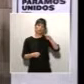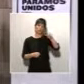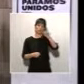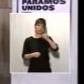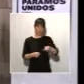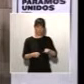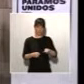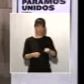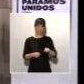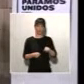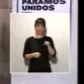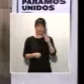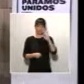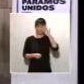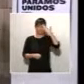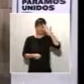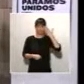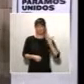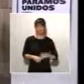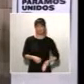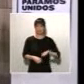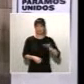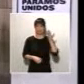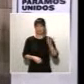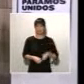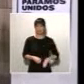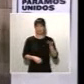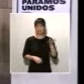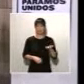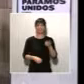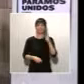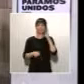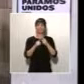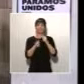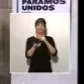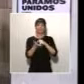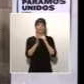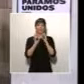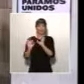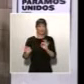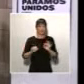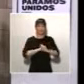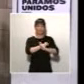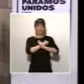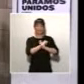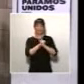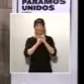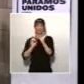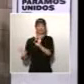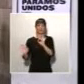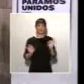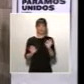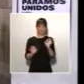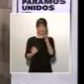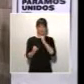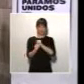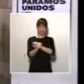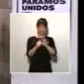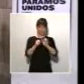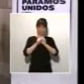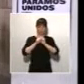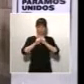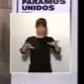pilares de la planificación, la estrategia, la preparación frente a esta pandemia que se ha